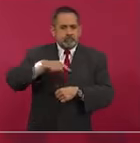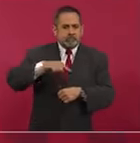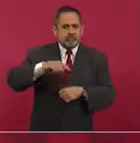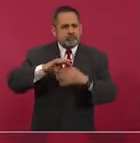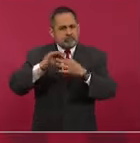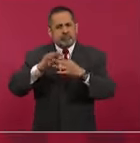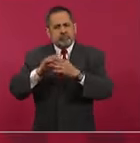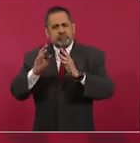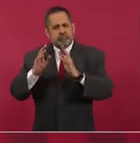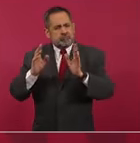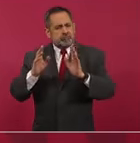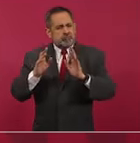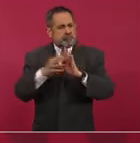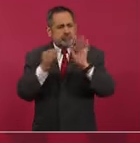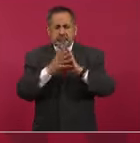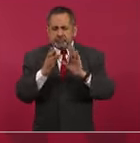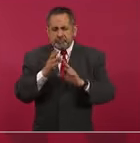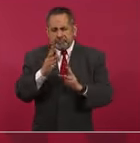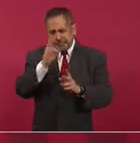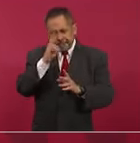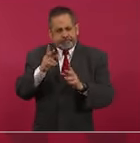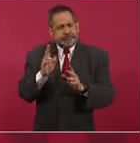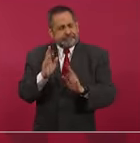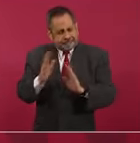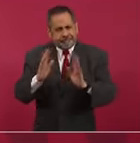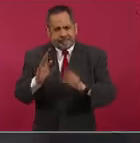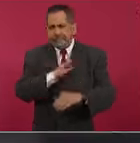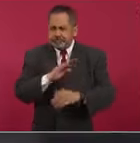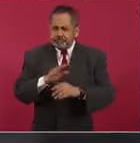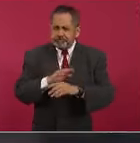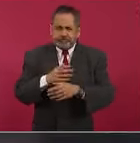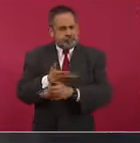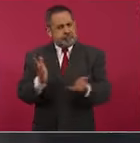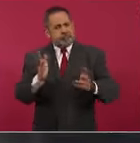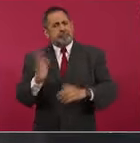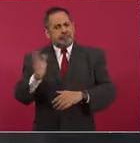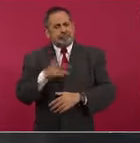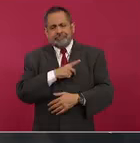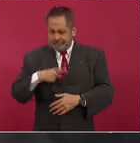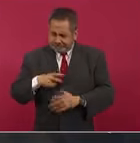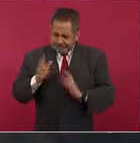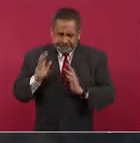sí estamos bien y yo creo que ya es tiempo, ya debe de hacerse. Muchas gracias.